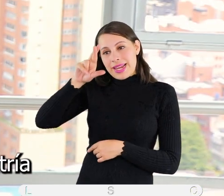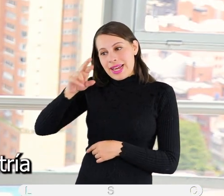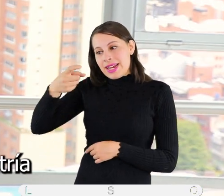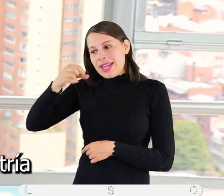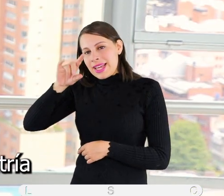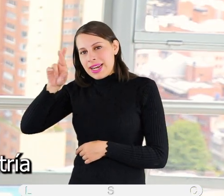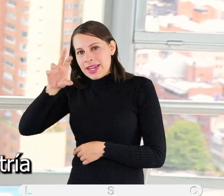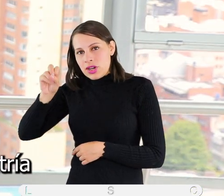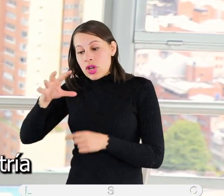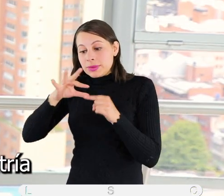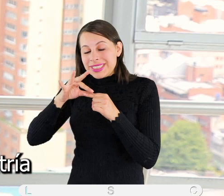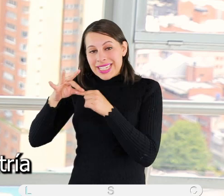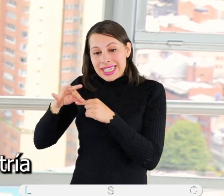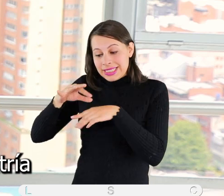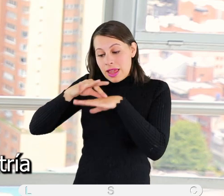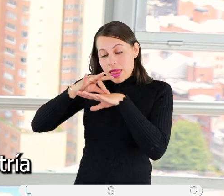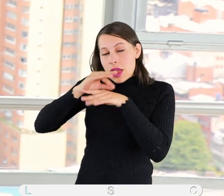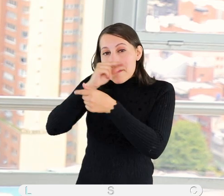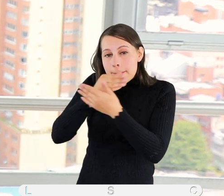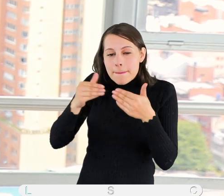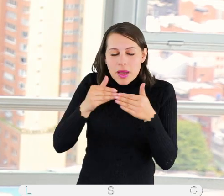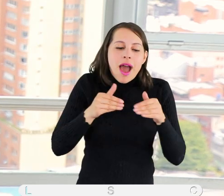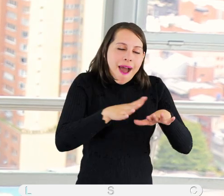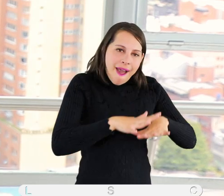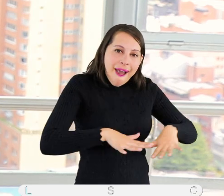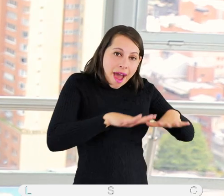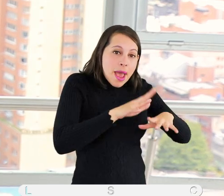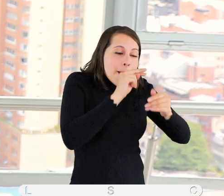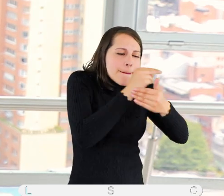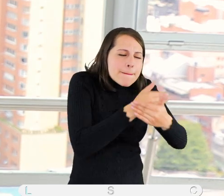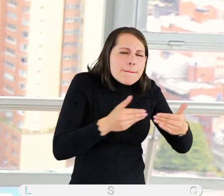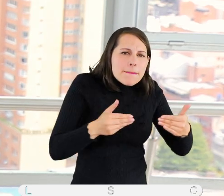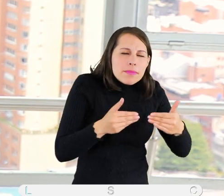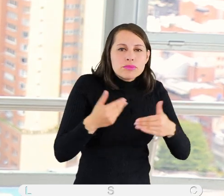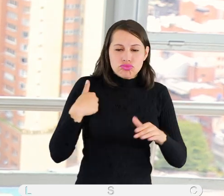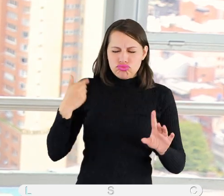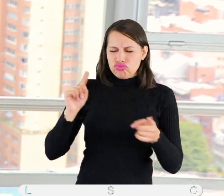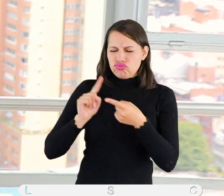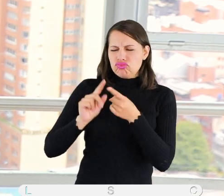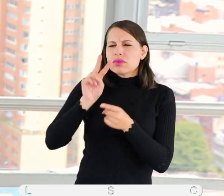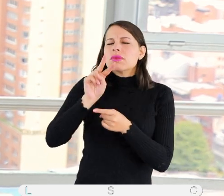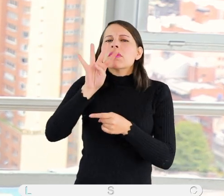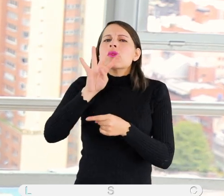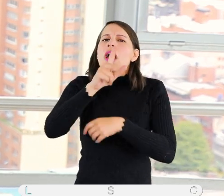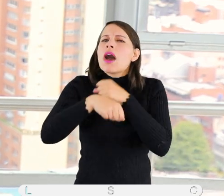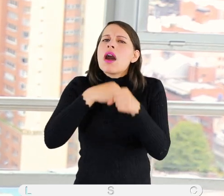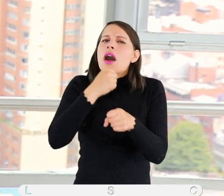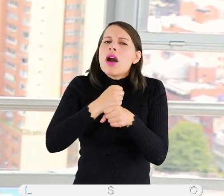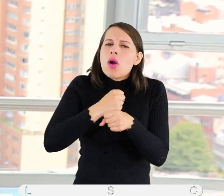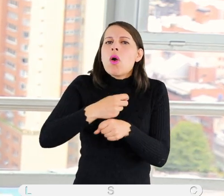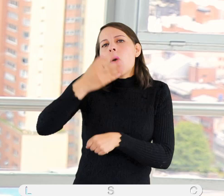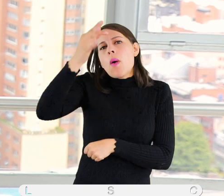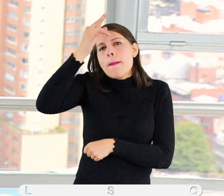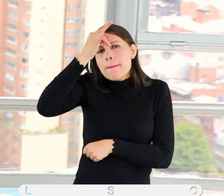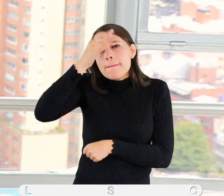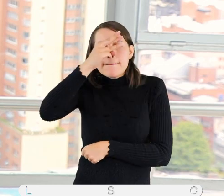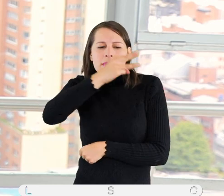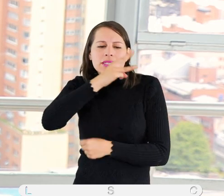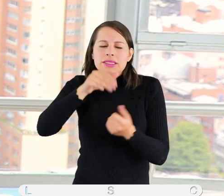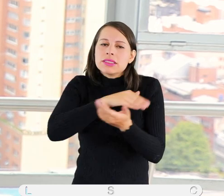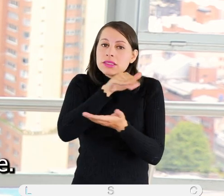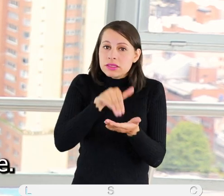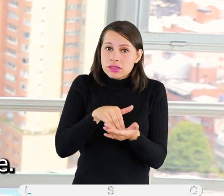Soy Pilar Guerrero, especialista de neuropediatría del área de pediatría, y hace 24 años estoy aquí en el Hospital